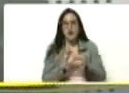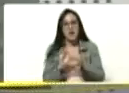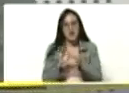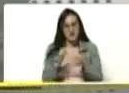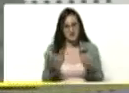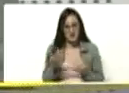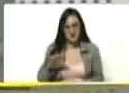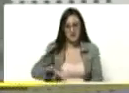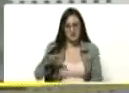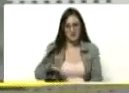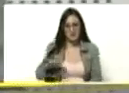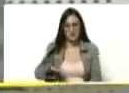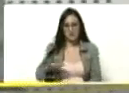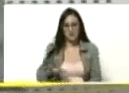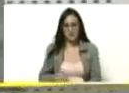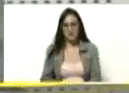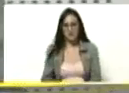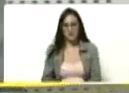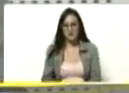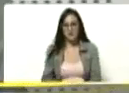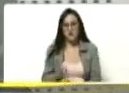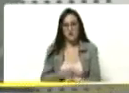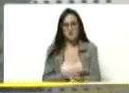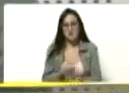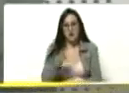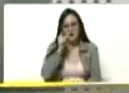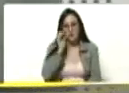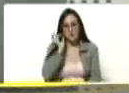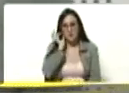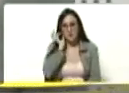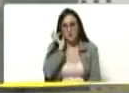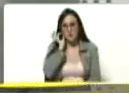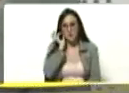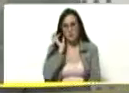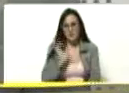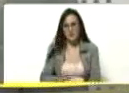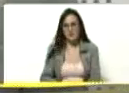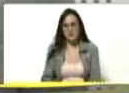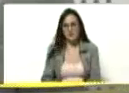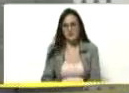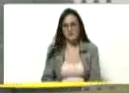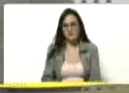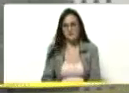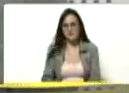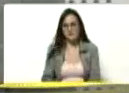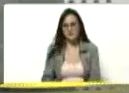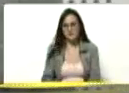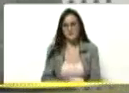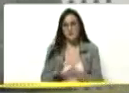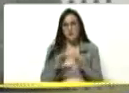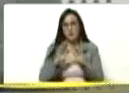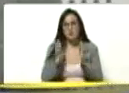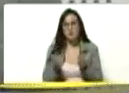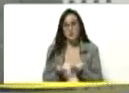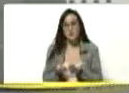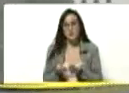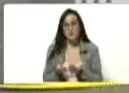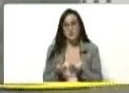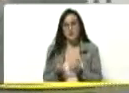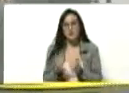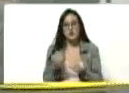estratégicas. With brothers and sisters. Con los hermanos y hermanas. Throughout the world who share a similar view. De todo el mundo que comparten la